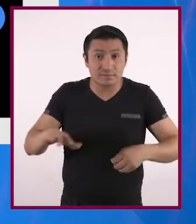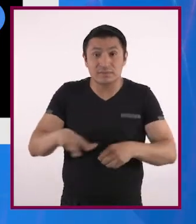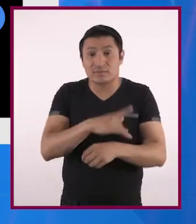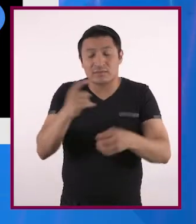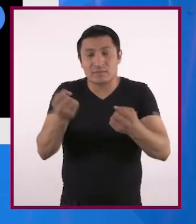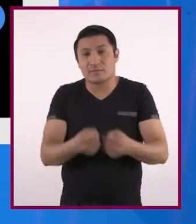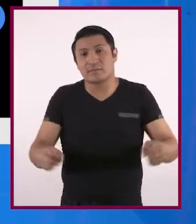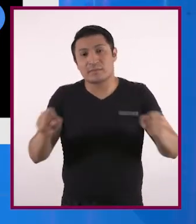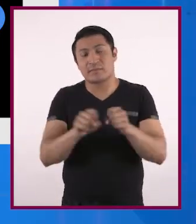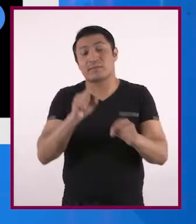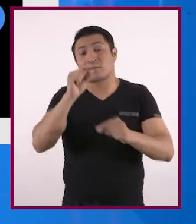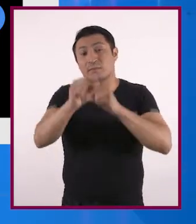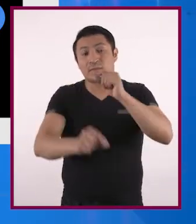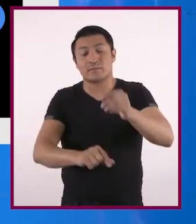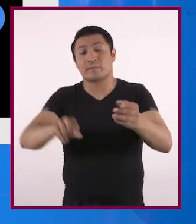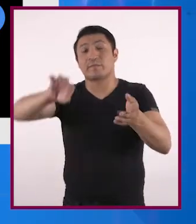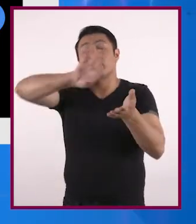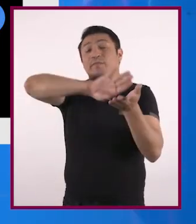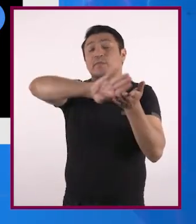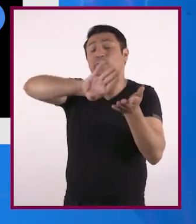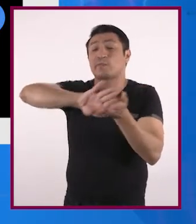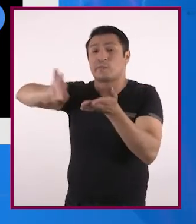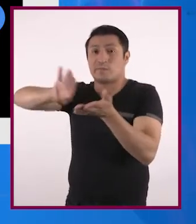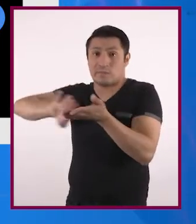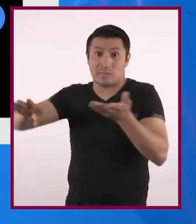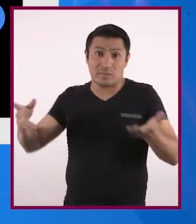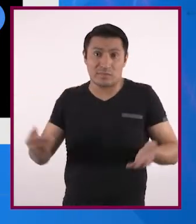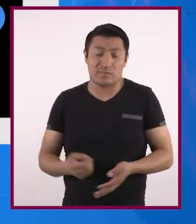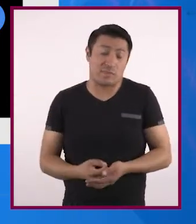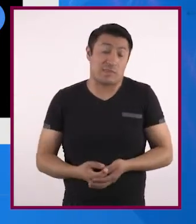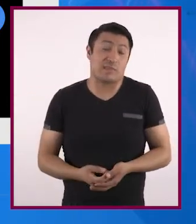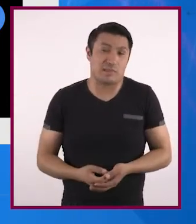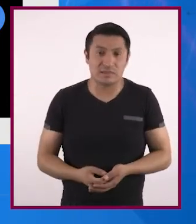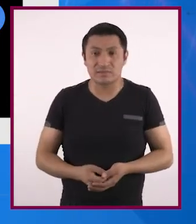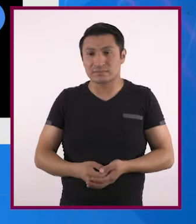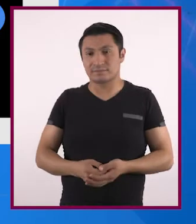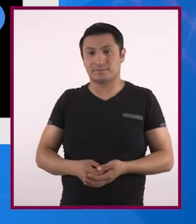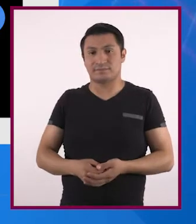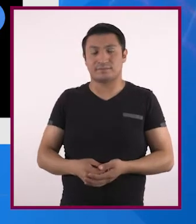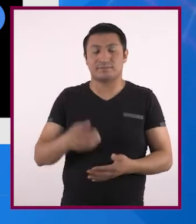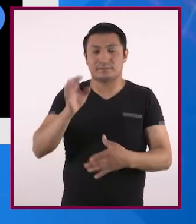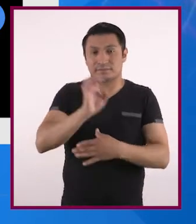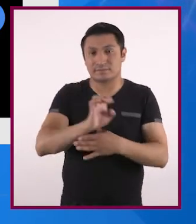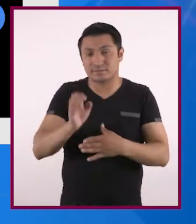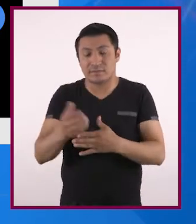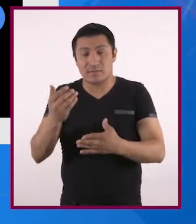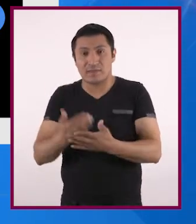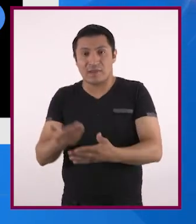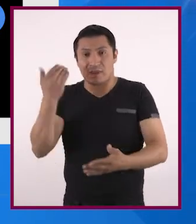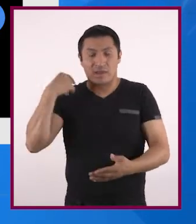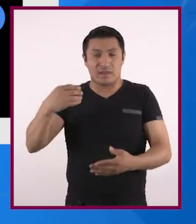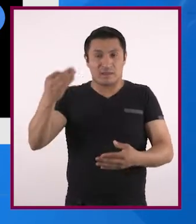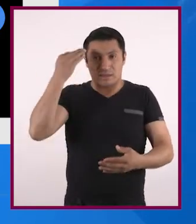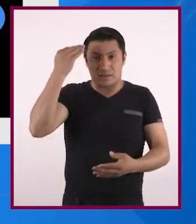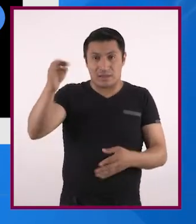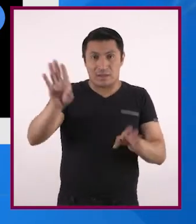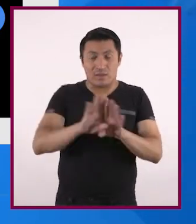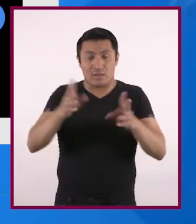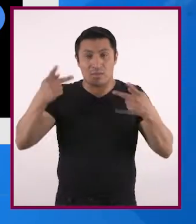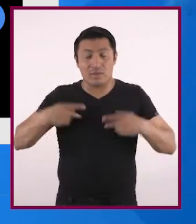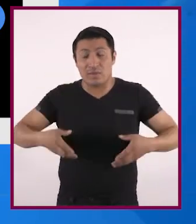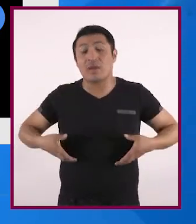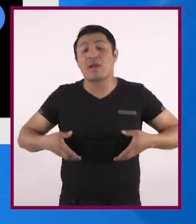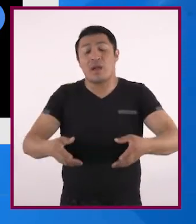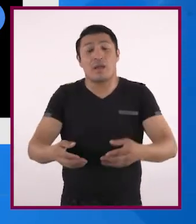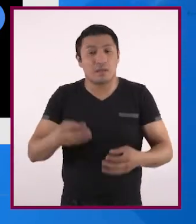les son útiles, ¿no? Como las personas adultas mayores. Pues un momento en el que se visibilizó la población en situación de calle muy